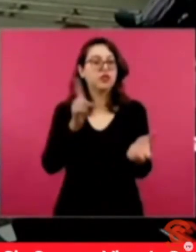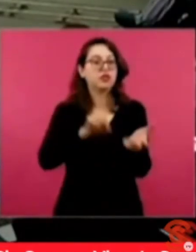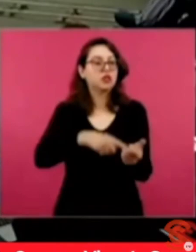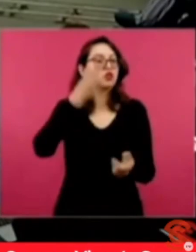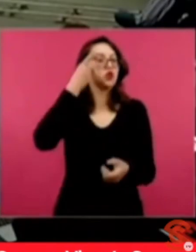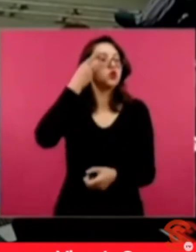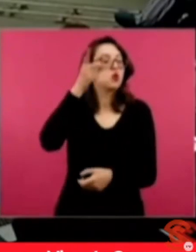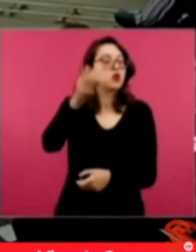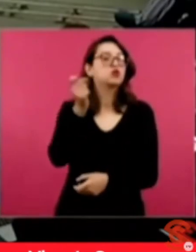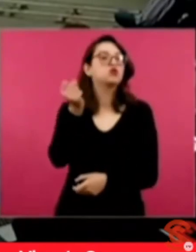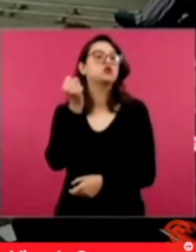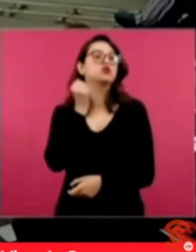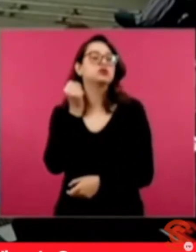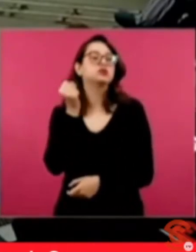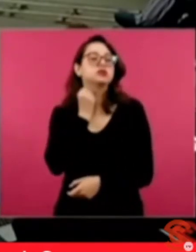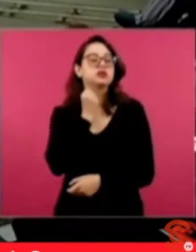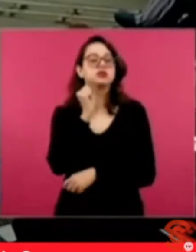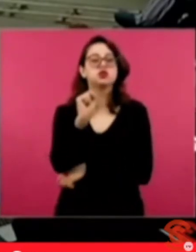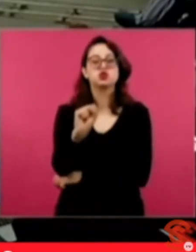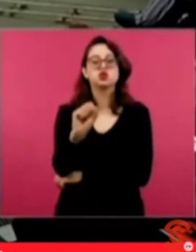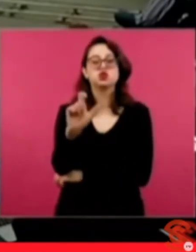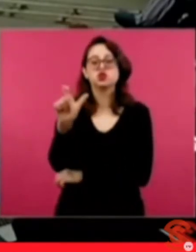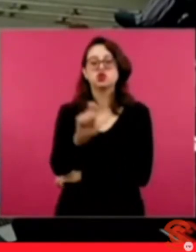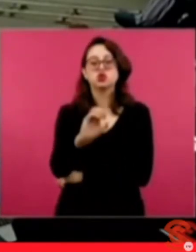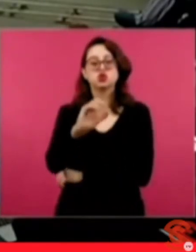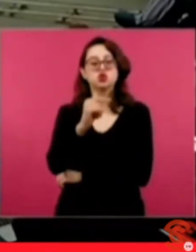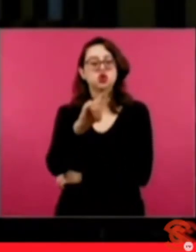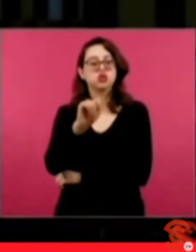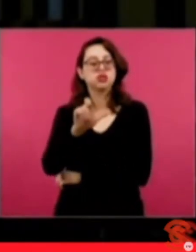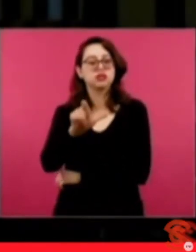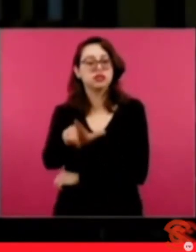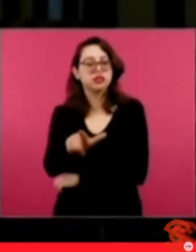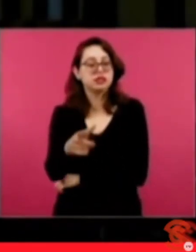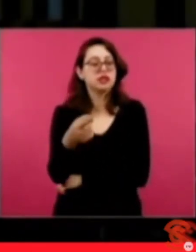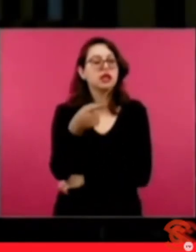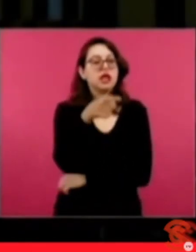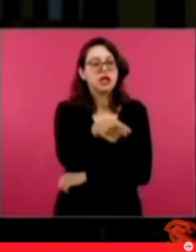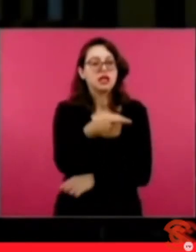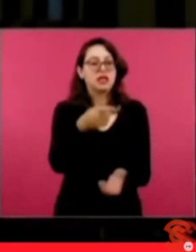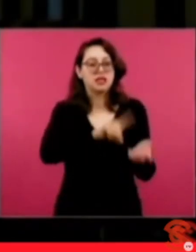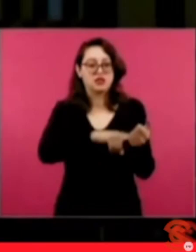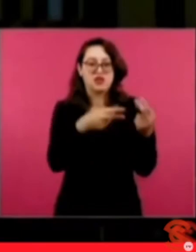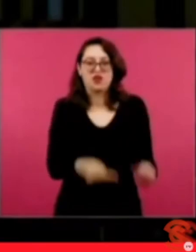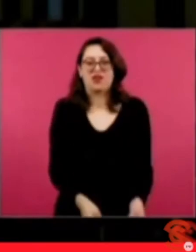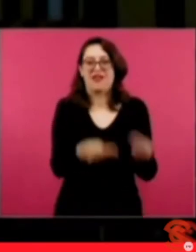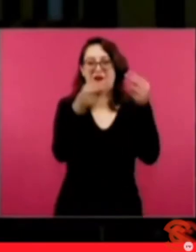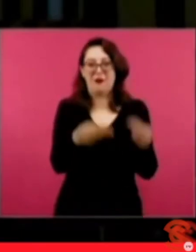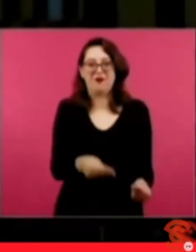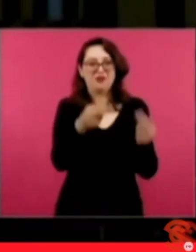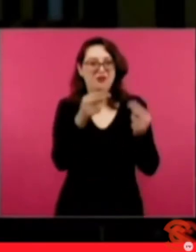de 1.400 millones de pesos. Y resulta que este magistrado de nombre